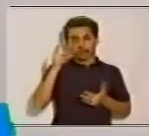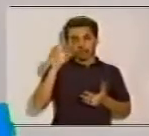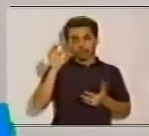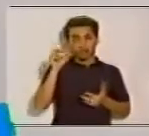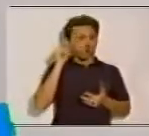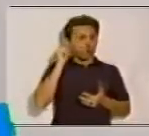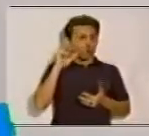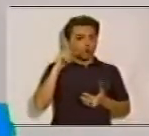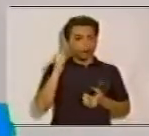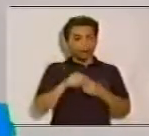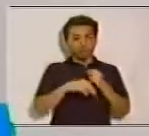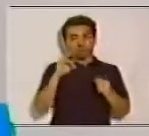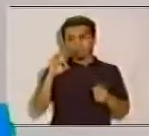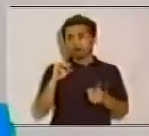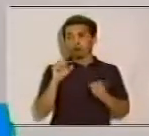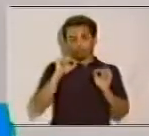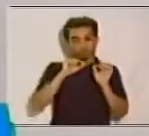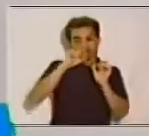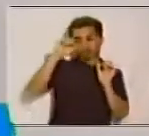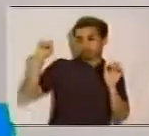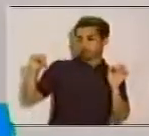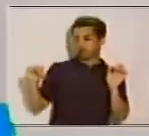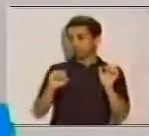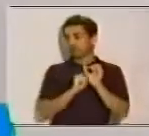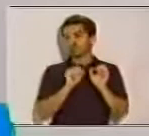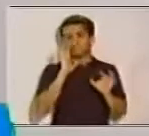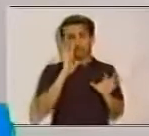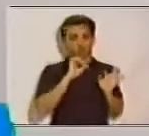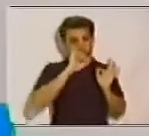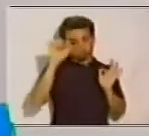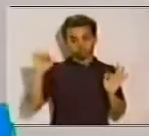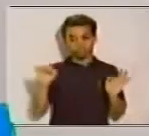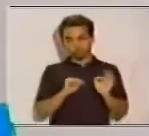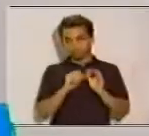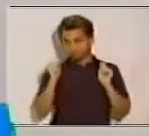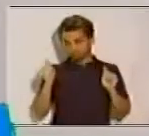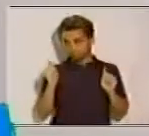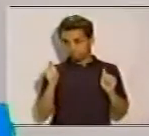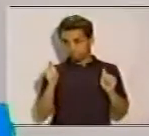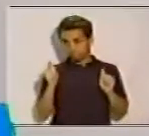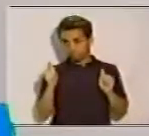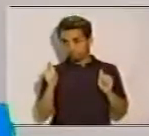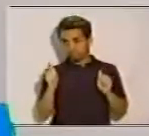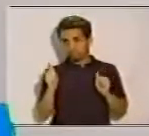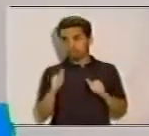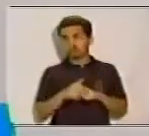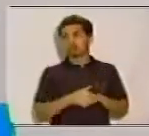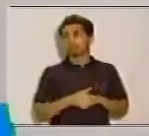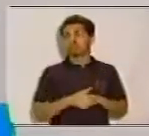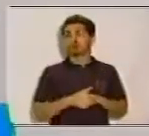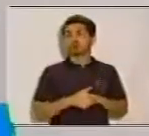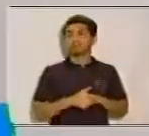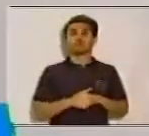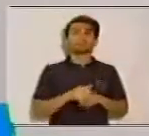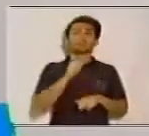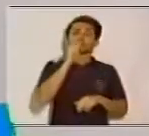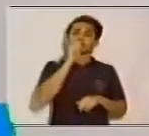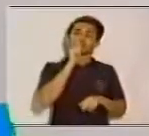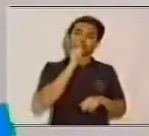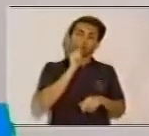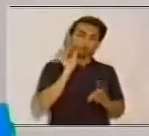5 ángulos. ¿Estamos claros? ¿Dudas? Muy bien, todo es cuestión de